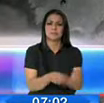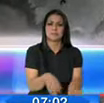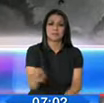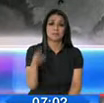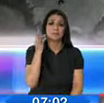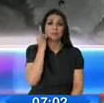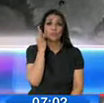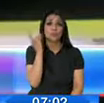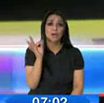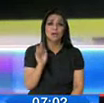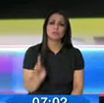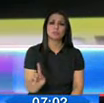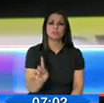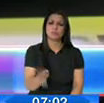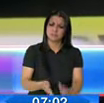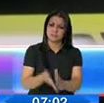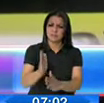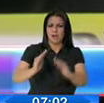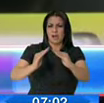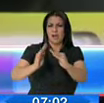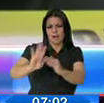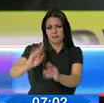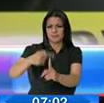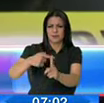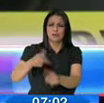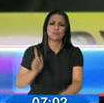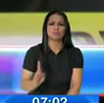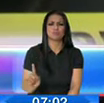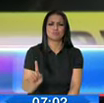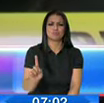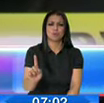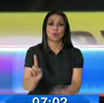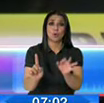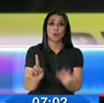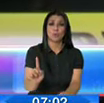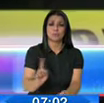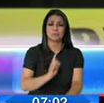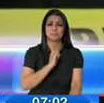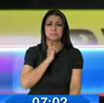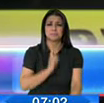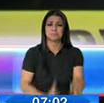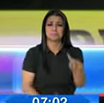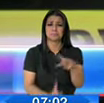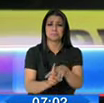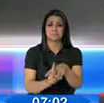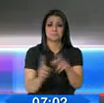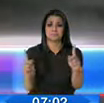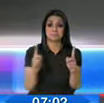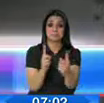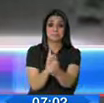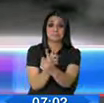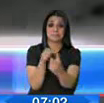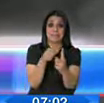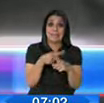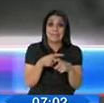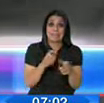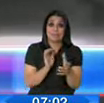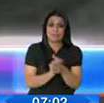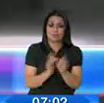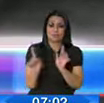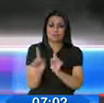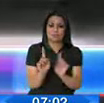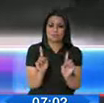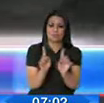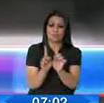caminaba a casa donde vivía en arriendo, sin imaginarse que la muerte le esperaba en la esquina. El ex conviviente apareció en su trayecto y,